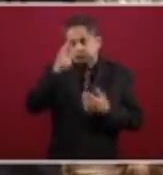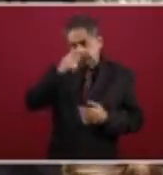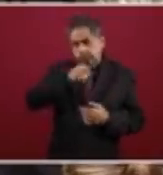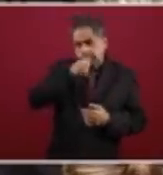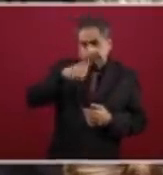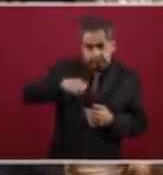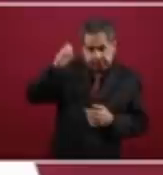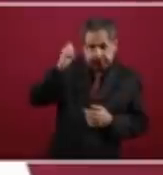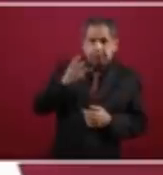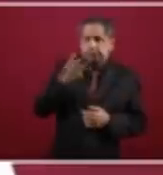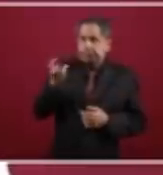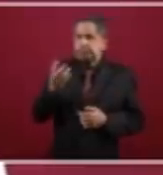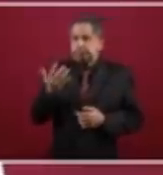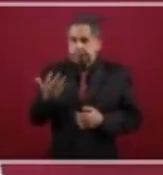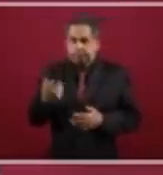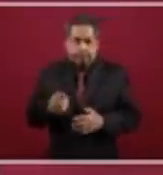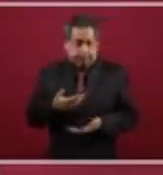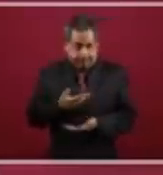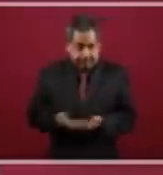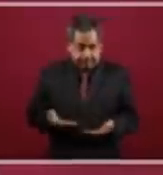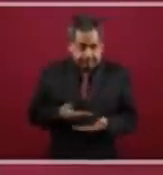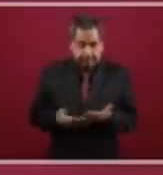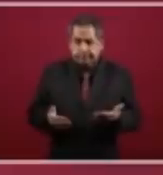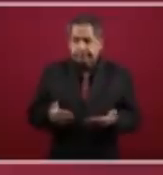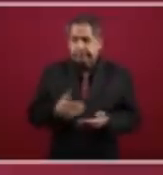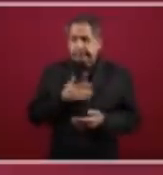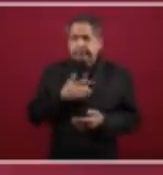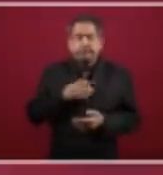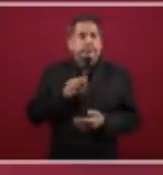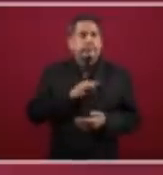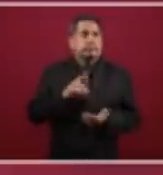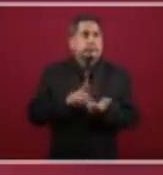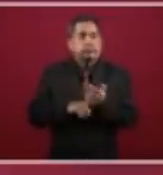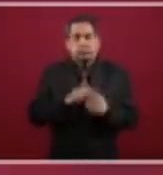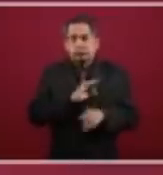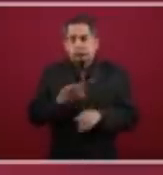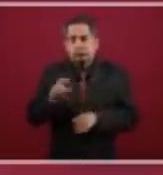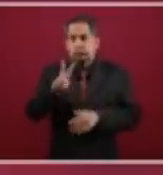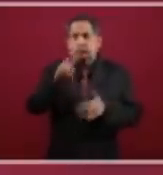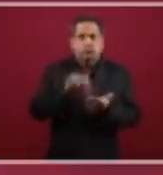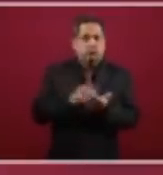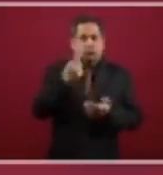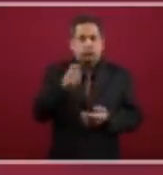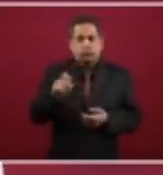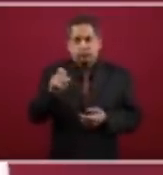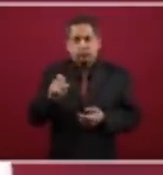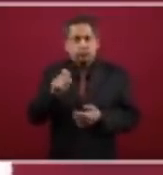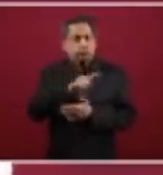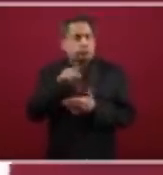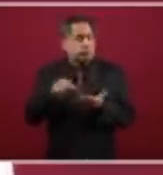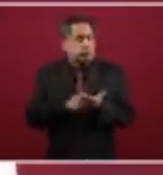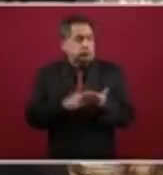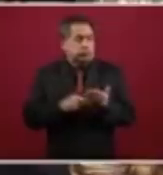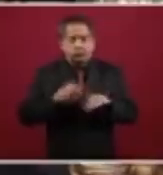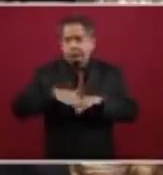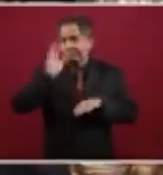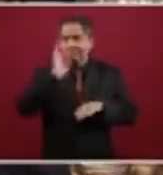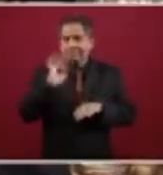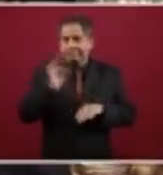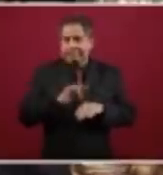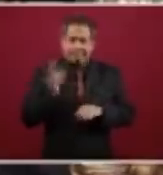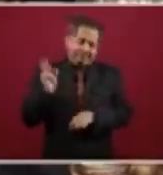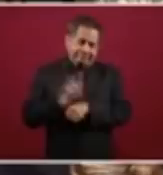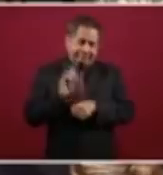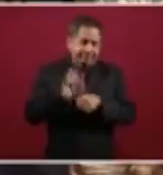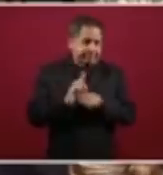mayor. Hoy estoy segura que estamos arriba de los 2,000 centros integradores, tal vez más, porque todos los